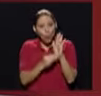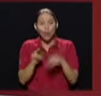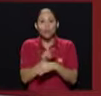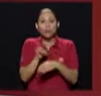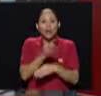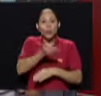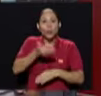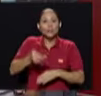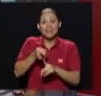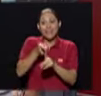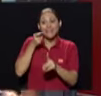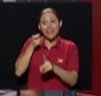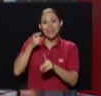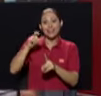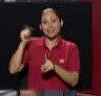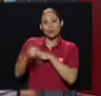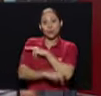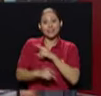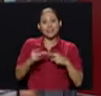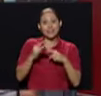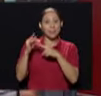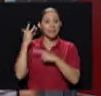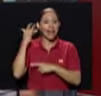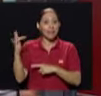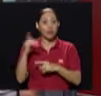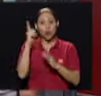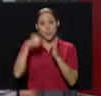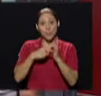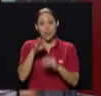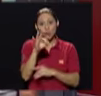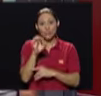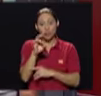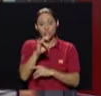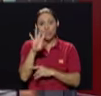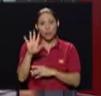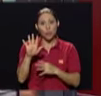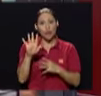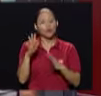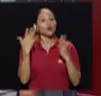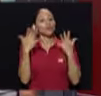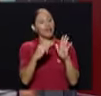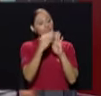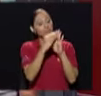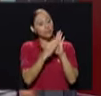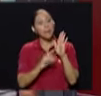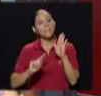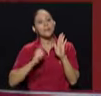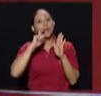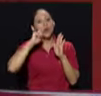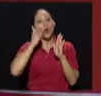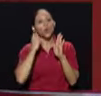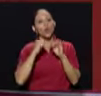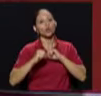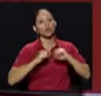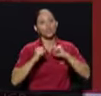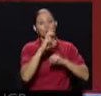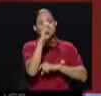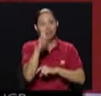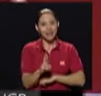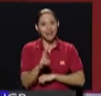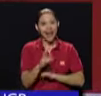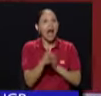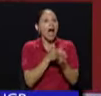vienen del extranjero, sobre todo de California. Y en 1974 ya se promulga el primer código sísmico de Costa Rica como tal, aprovechando el